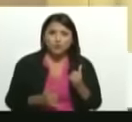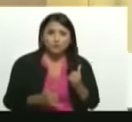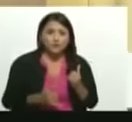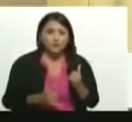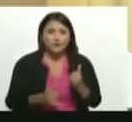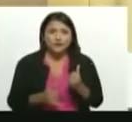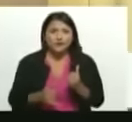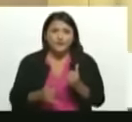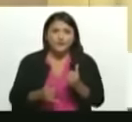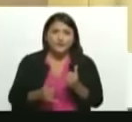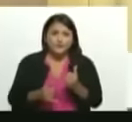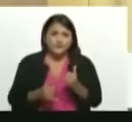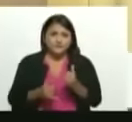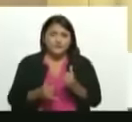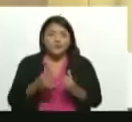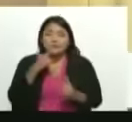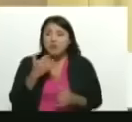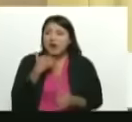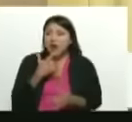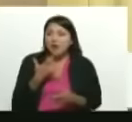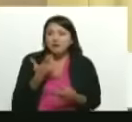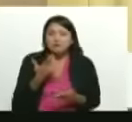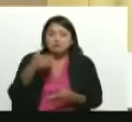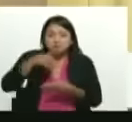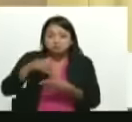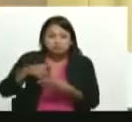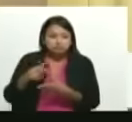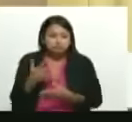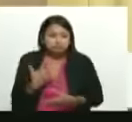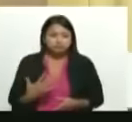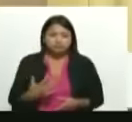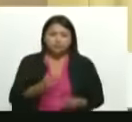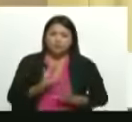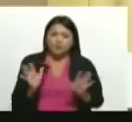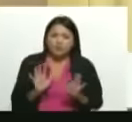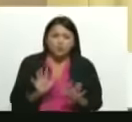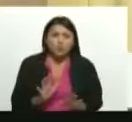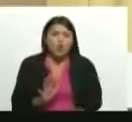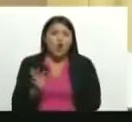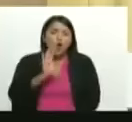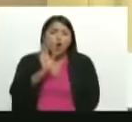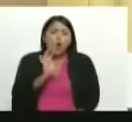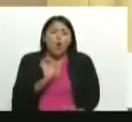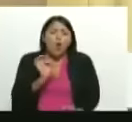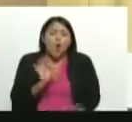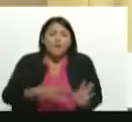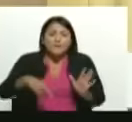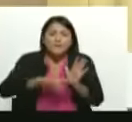simple eslogan electoral, tampoco es un mantra,